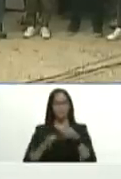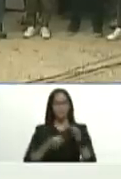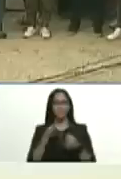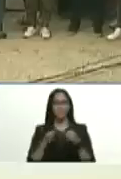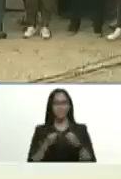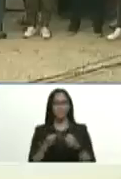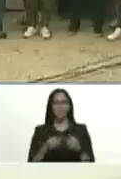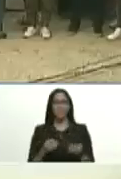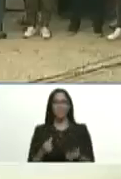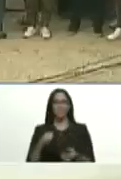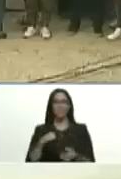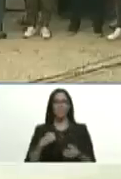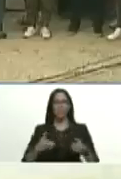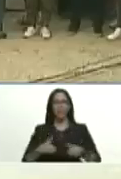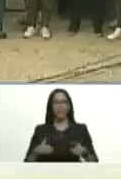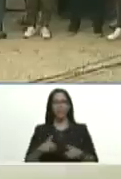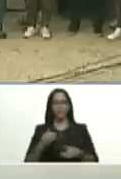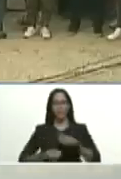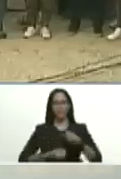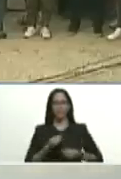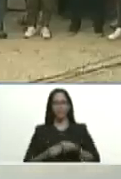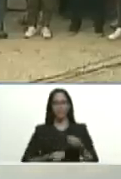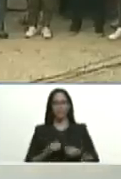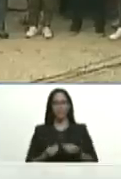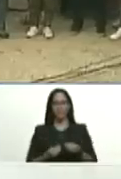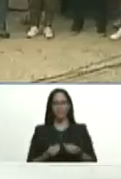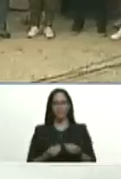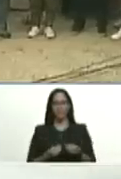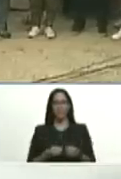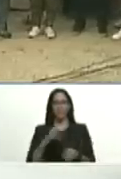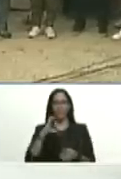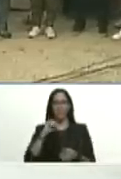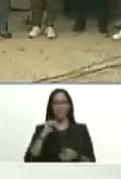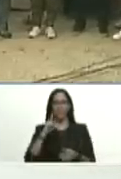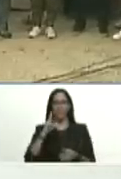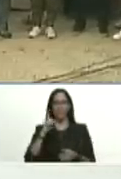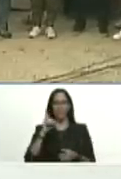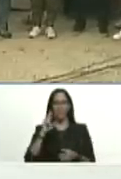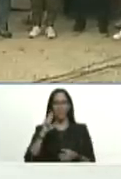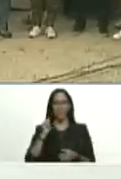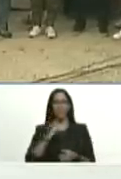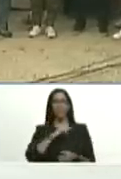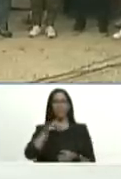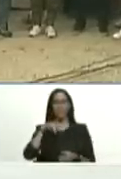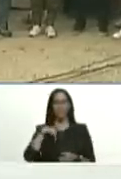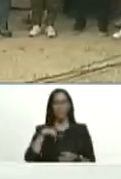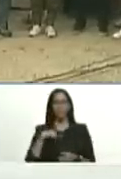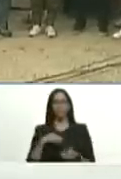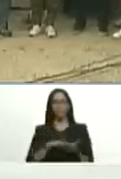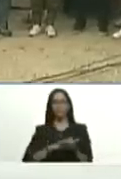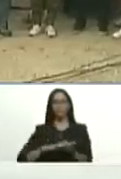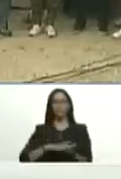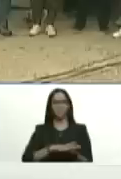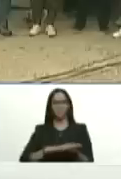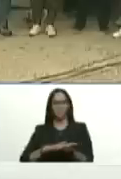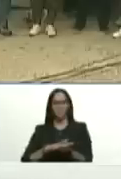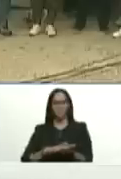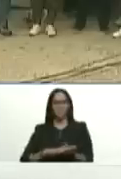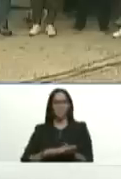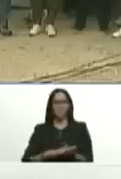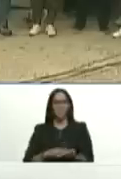que son los esfuerzos que están haciendo Caldera para nosotros resolver